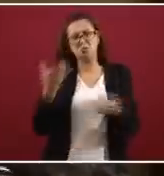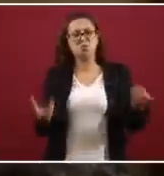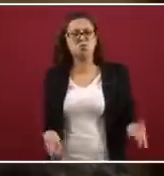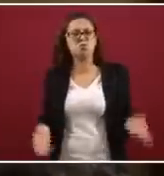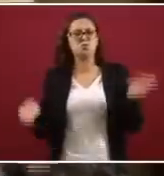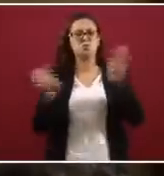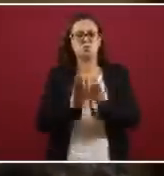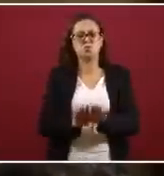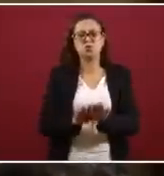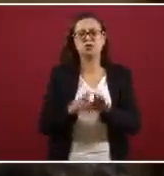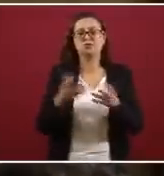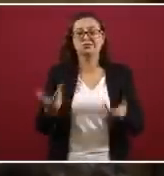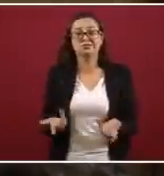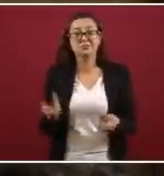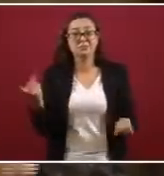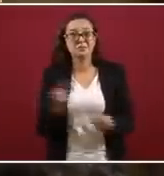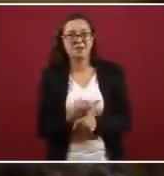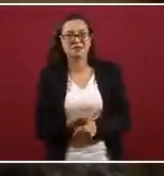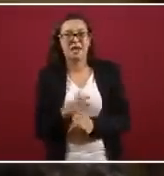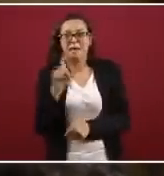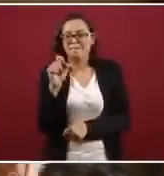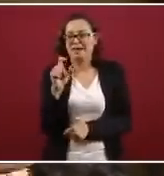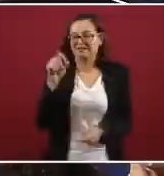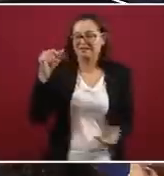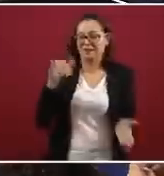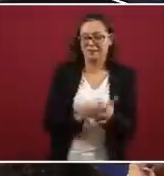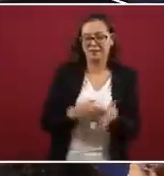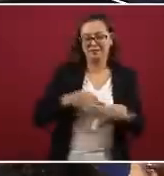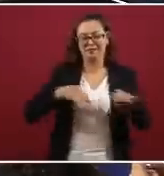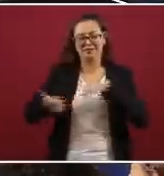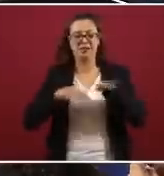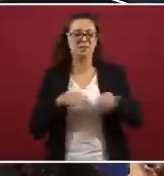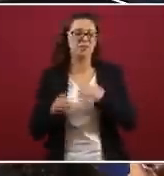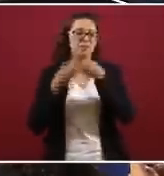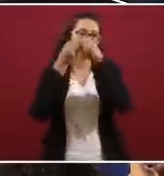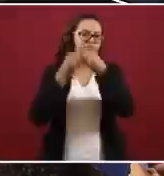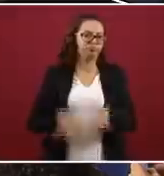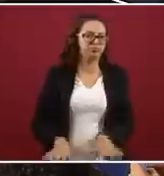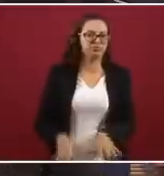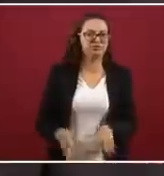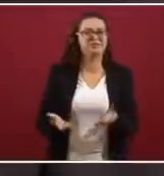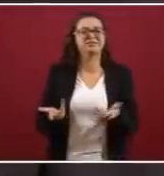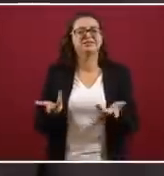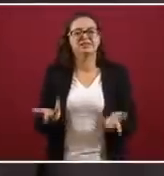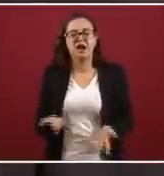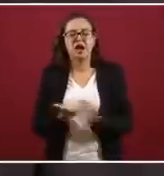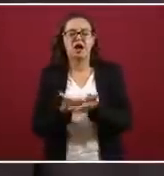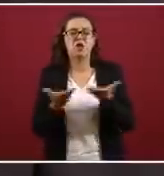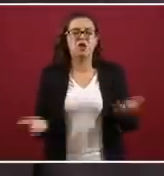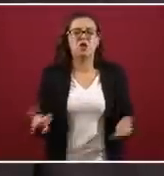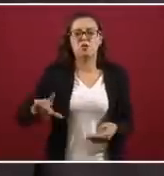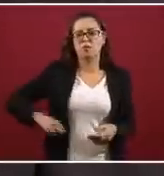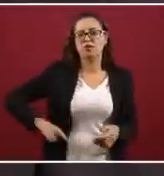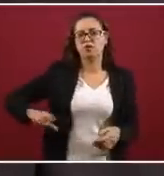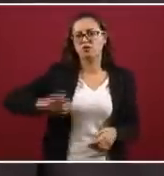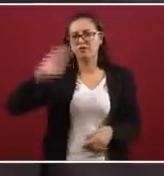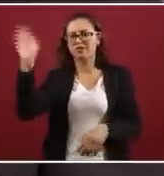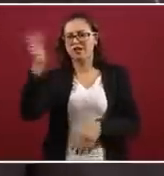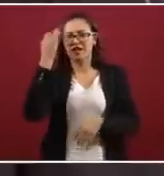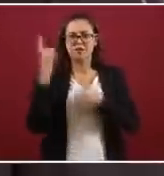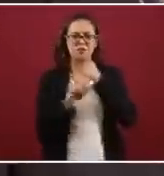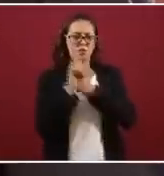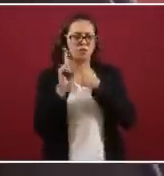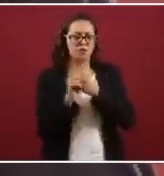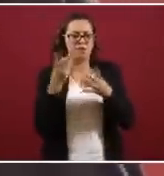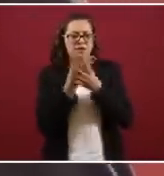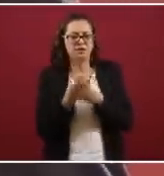los trabajadores, más de 20,000 empleos entre directos e indirectos. ¿En qué trabaja el gobierno federal para resolver este conflicto?